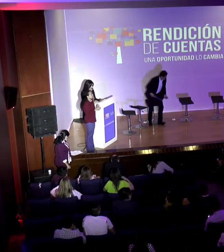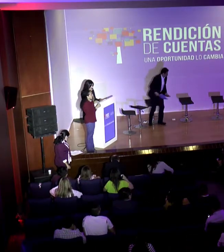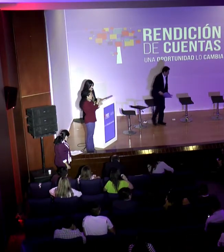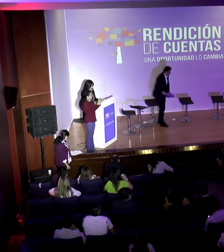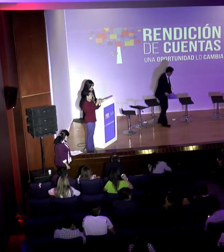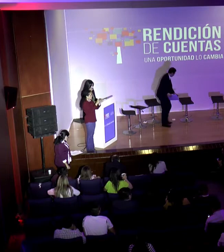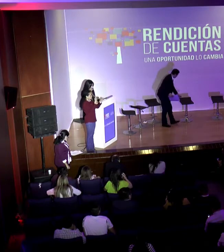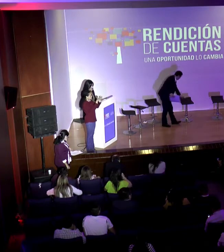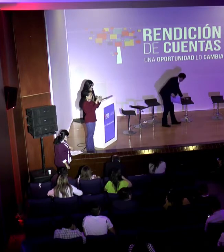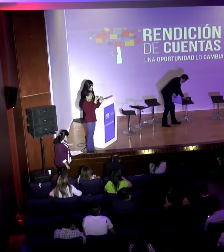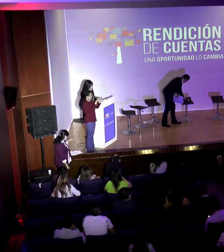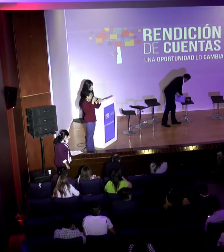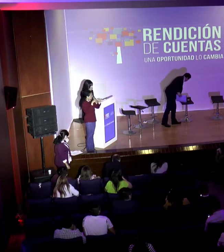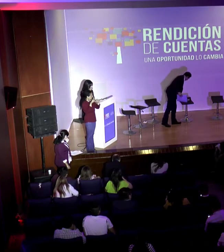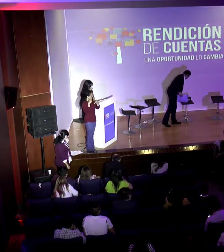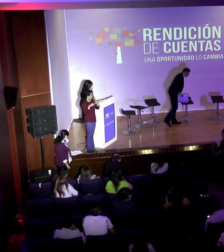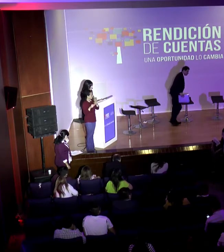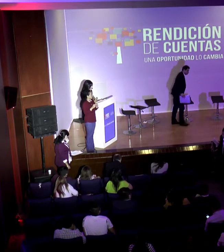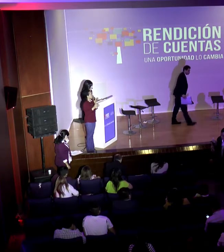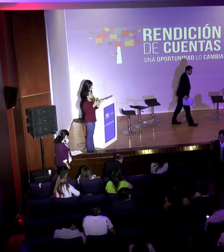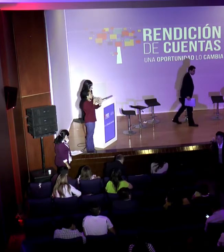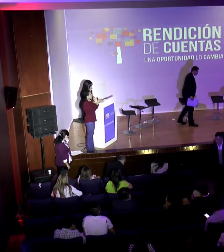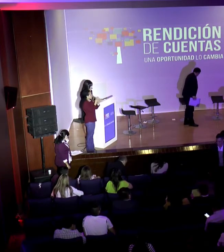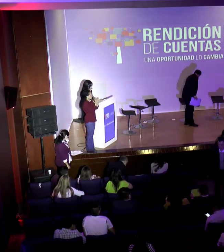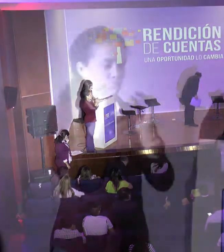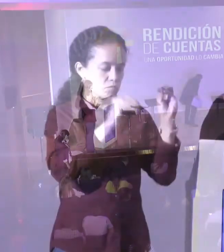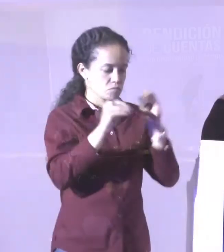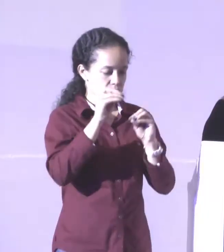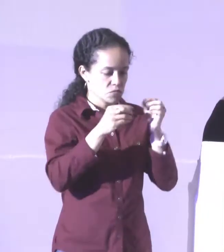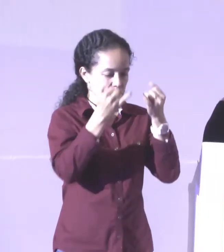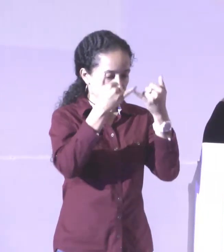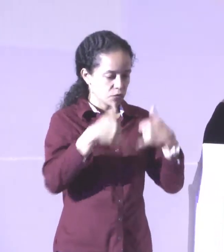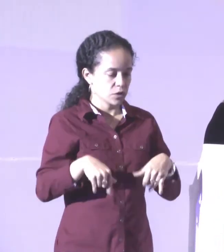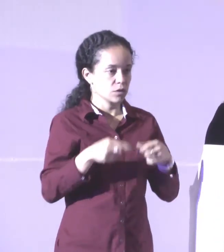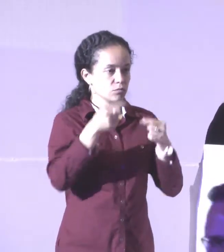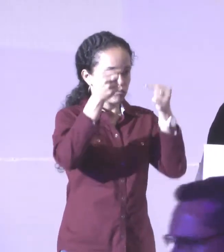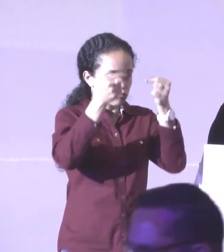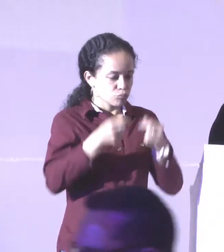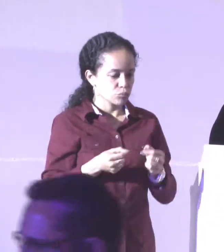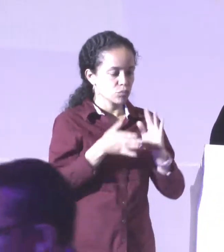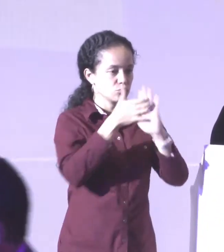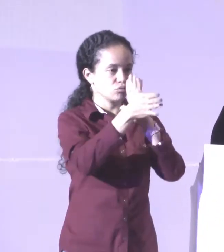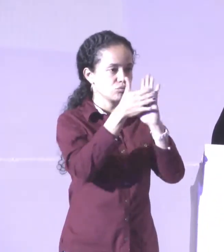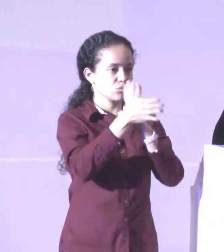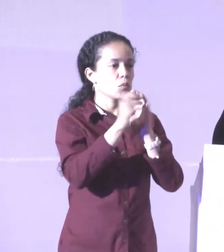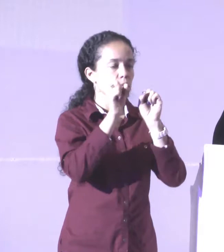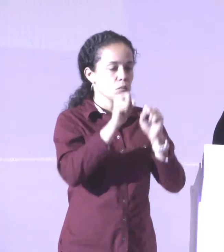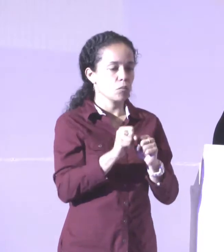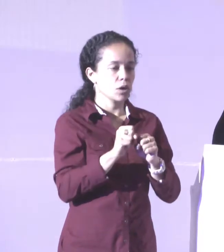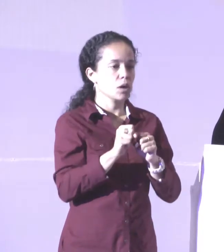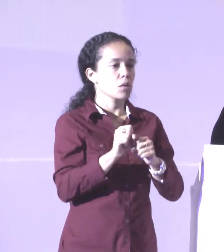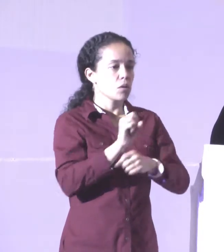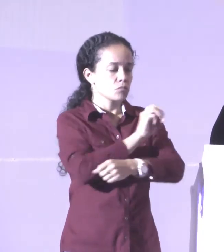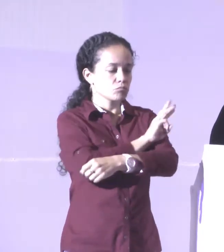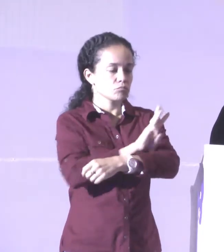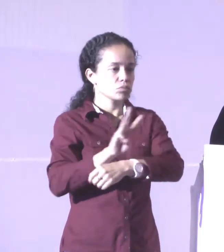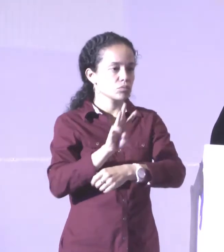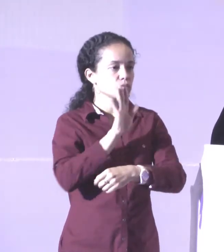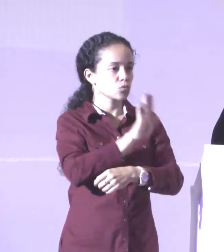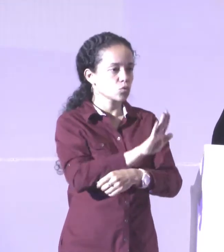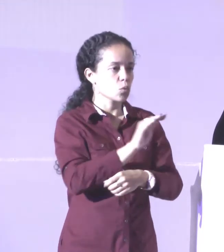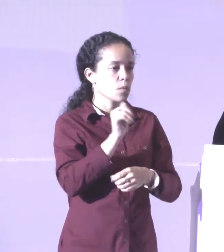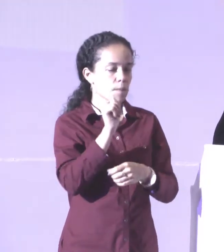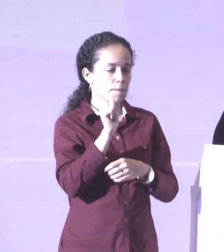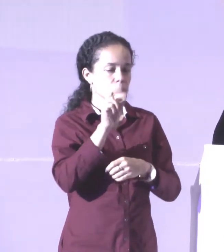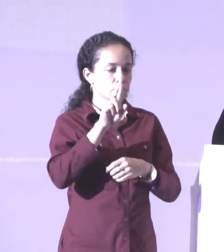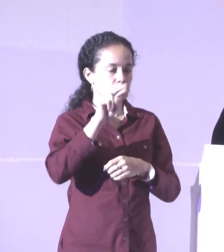correo electrónico y en el informe final de esta audiencia de rendición de cuentas, que podrán consultar a través de la página web de la Agencia para